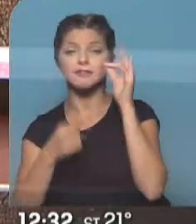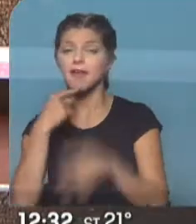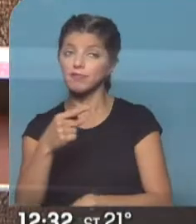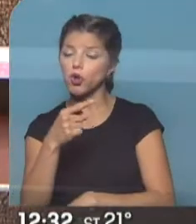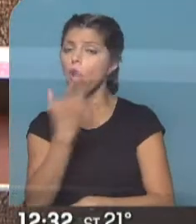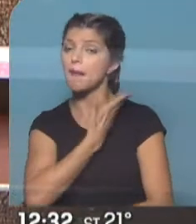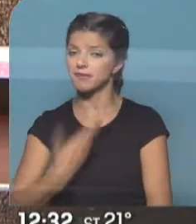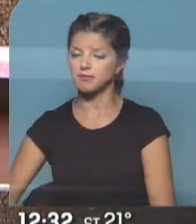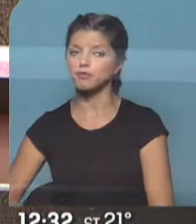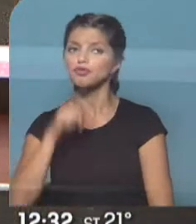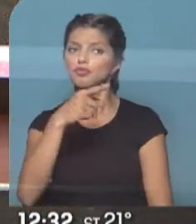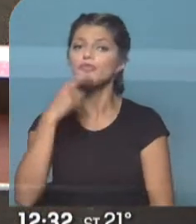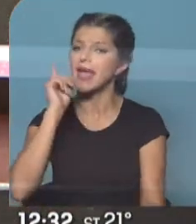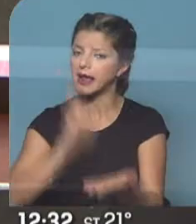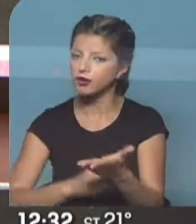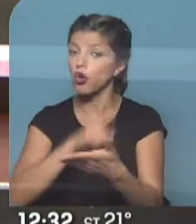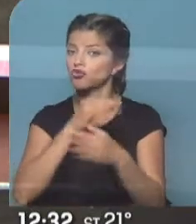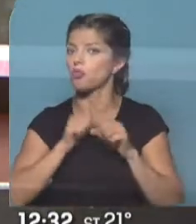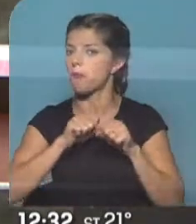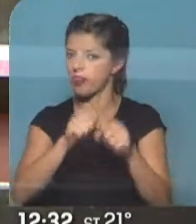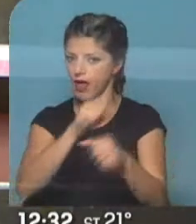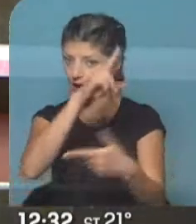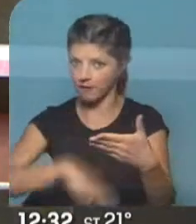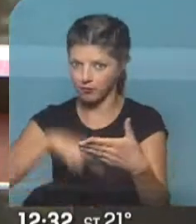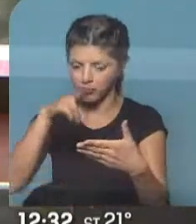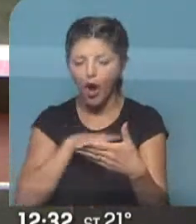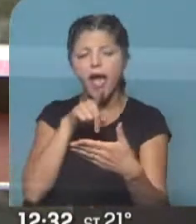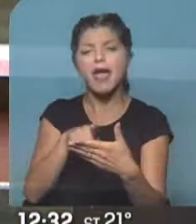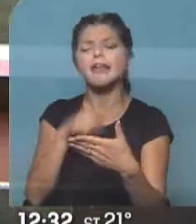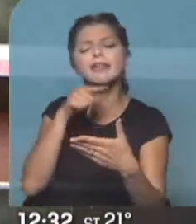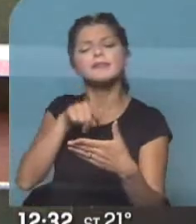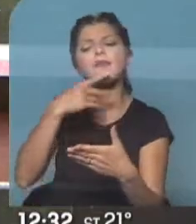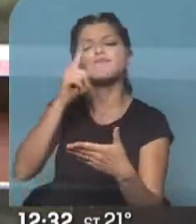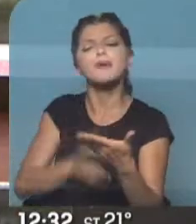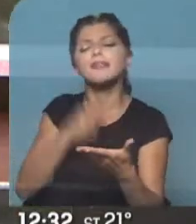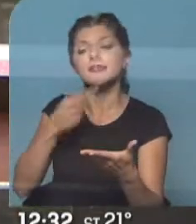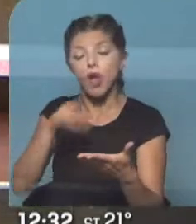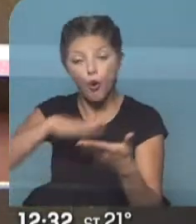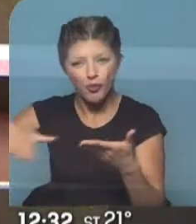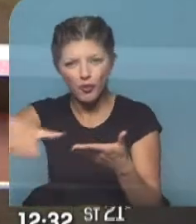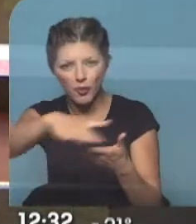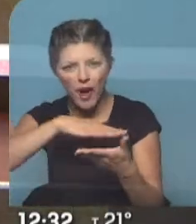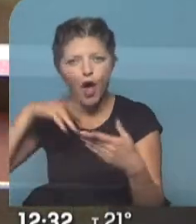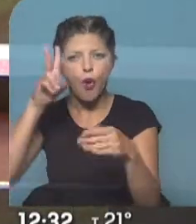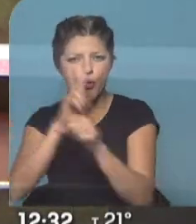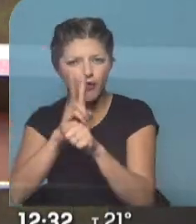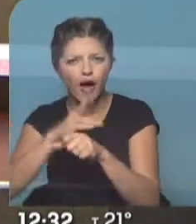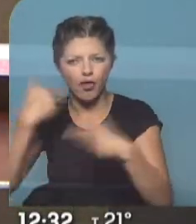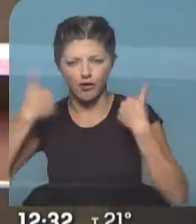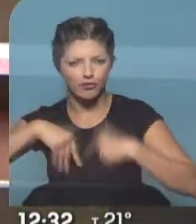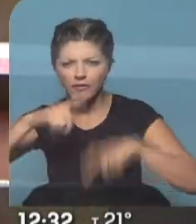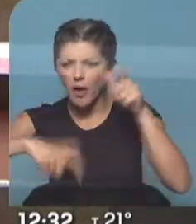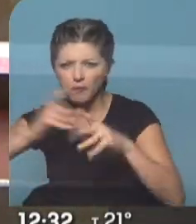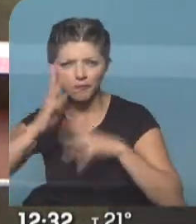atrás, a suspender un decreto que habilitaba la explotación minera en una zona que es una reserva. Sin embargo, pese a